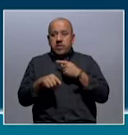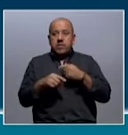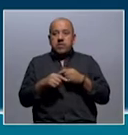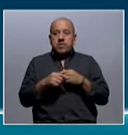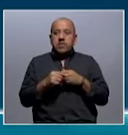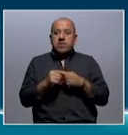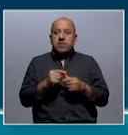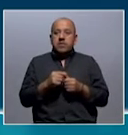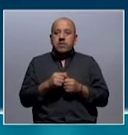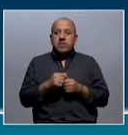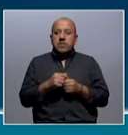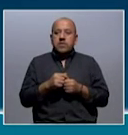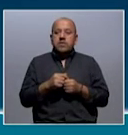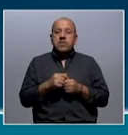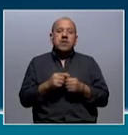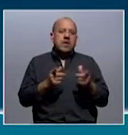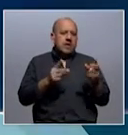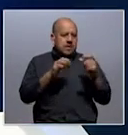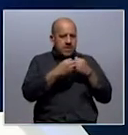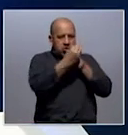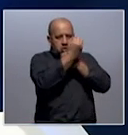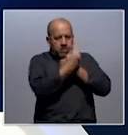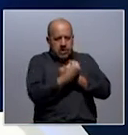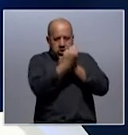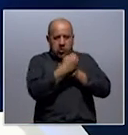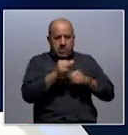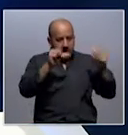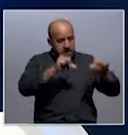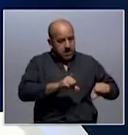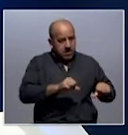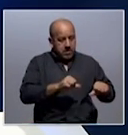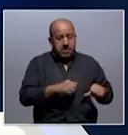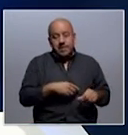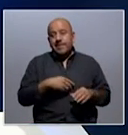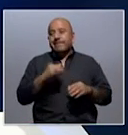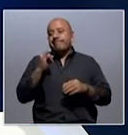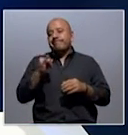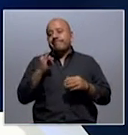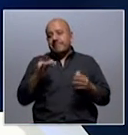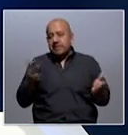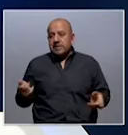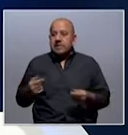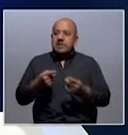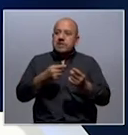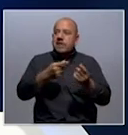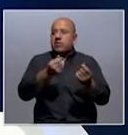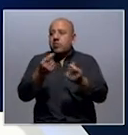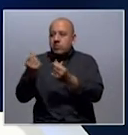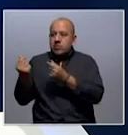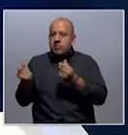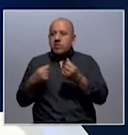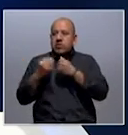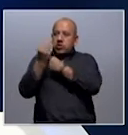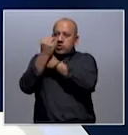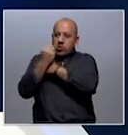no si es claramente la obesidad es parte de la mala nutrición de lo que se consume de lo que ha avanzado de la industria